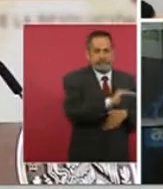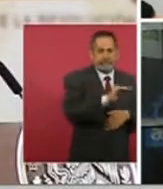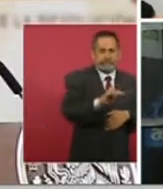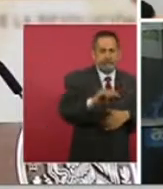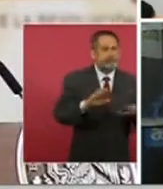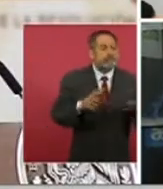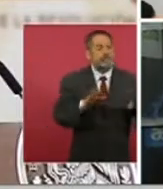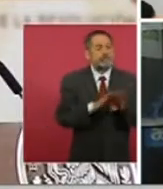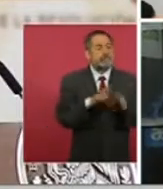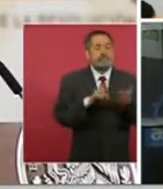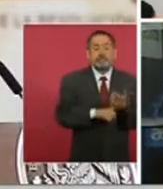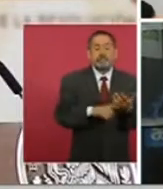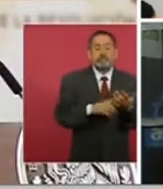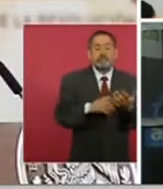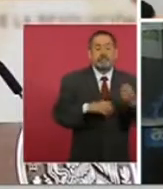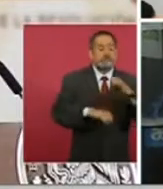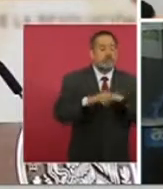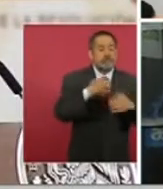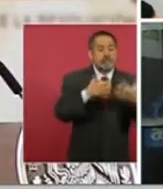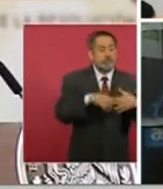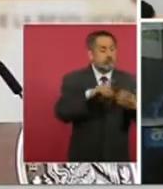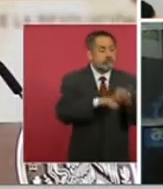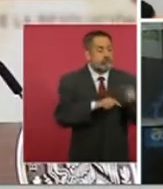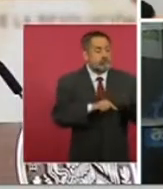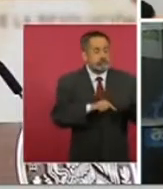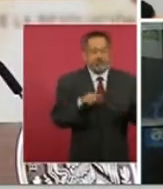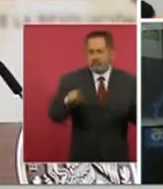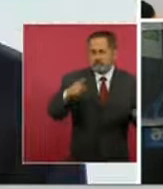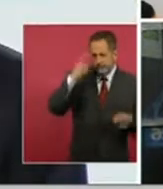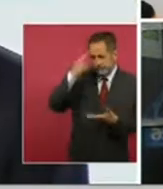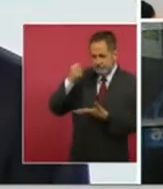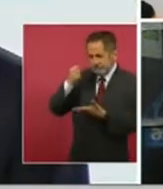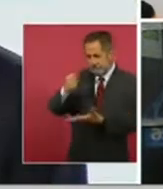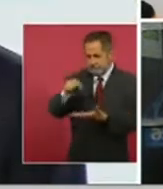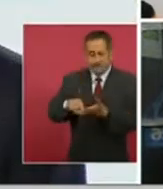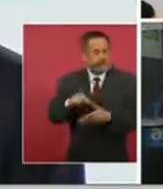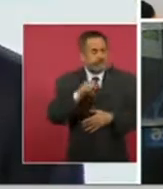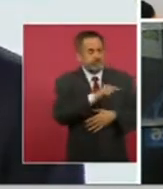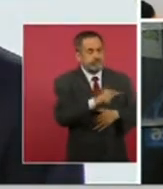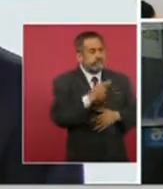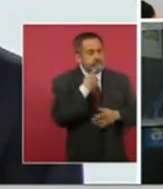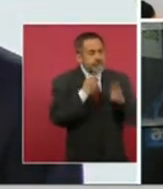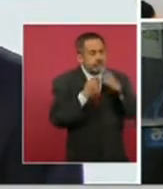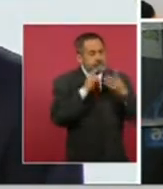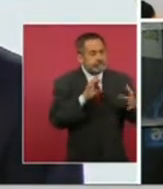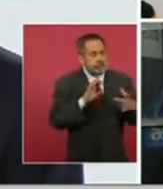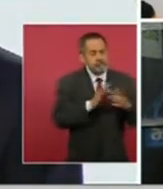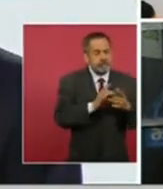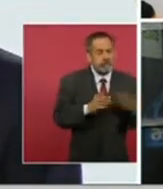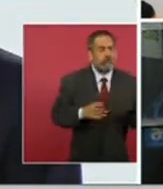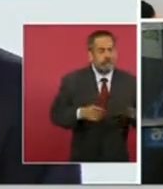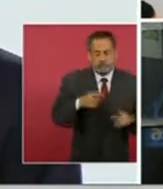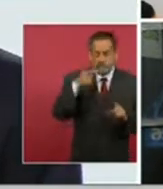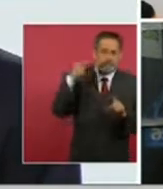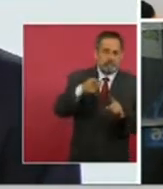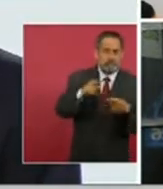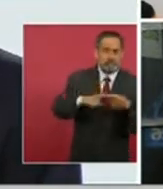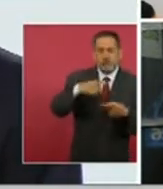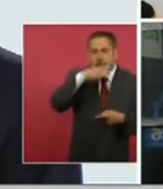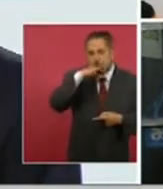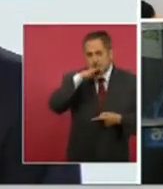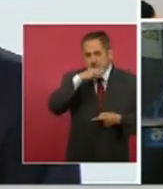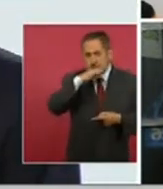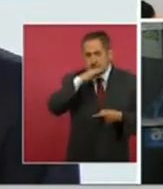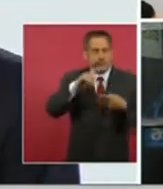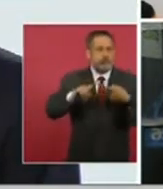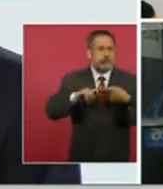94, 88, 89, que fueron las versiones anteriores, realmente había un año y medio de revisiones. Bueno, este es muy breve